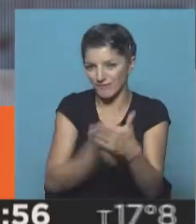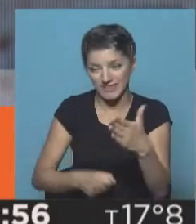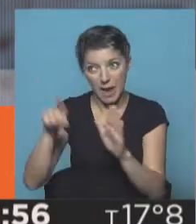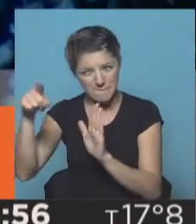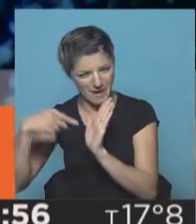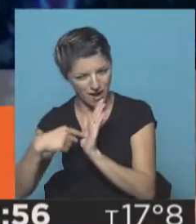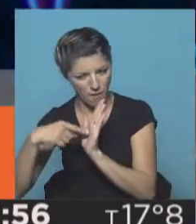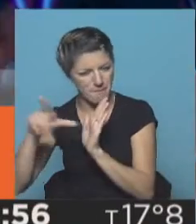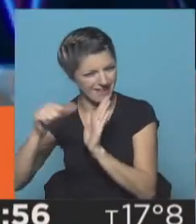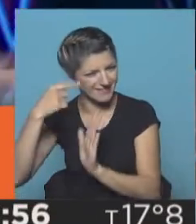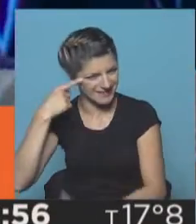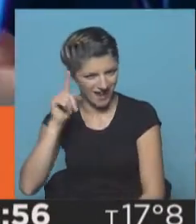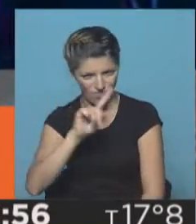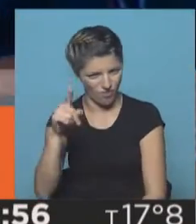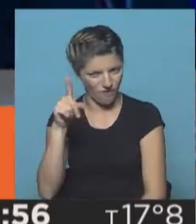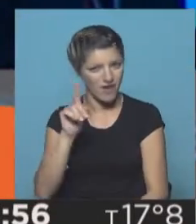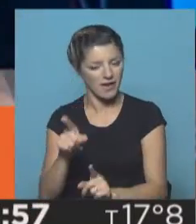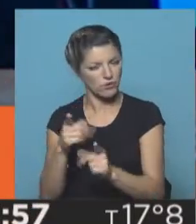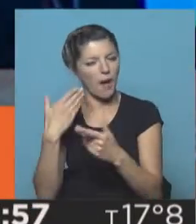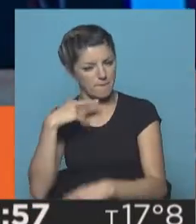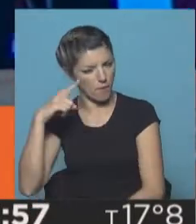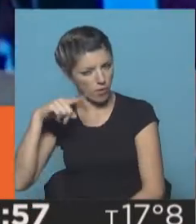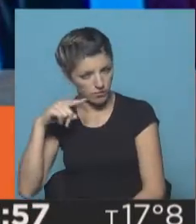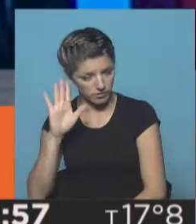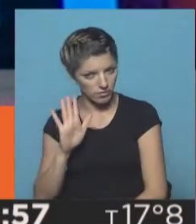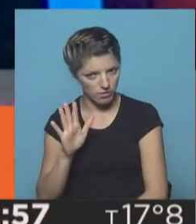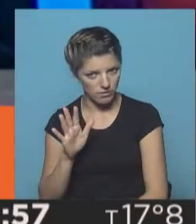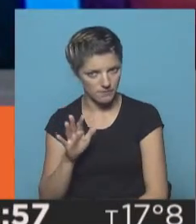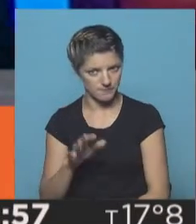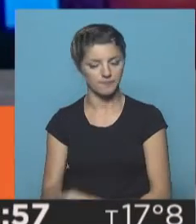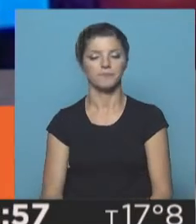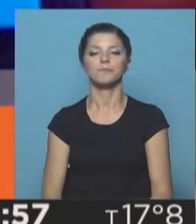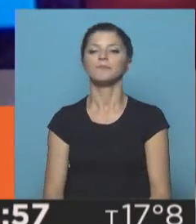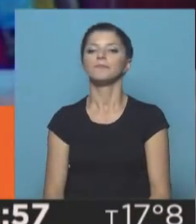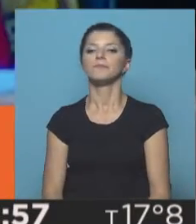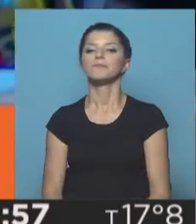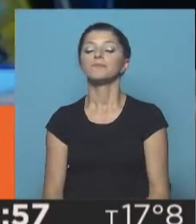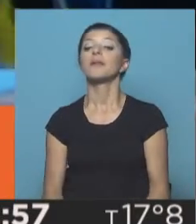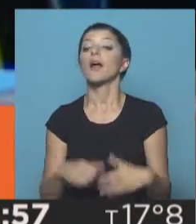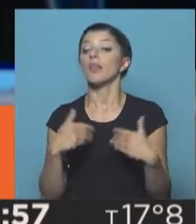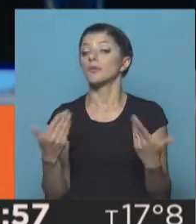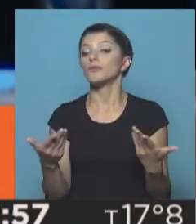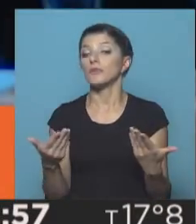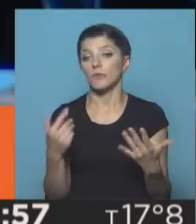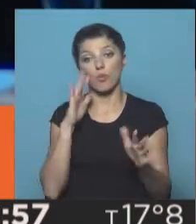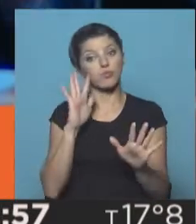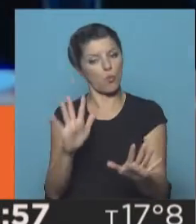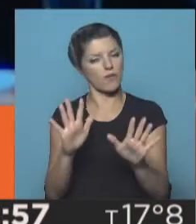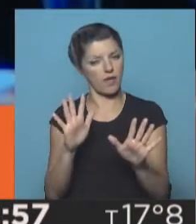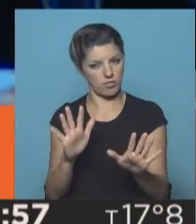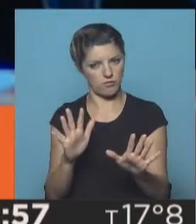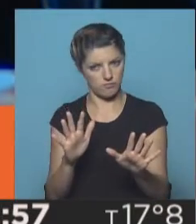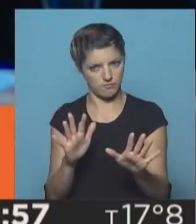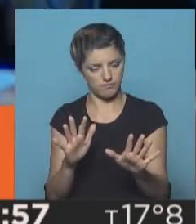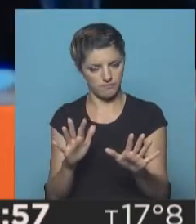días, ¿no es cierto? Todos los gobiernos butats de ese tipo. Pero los chinos no. Entonces, hay que tener mucho cuidado. Creo que habría que tratar